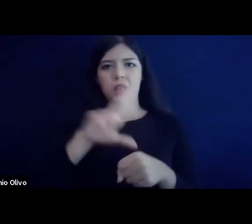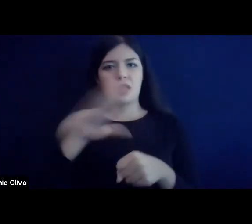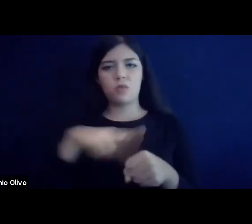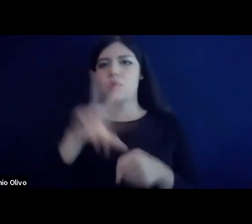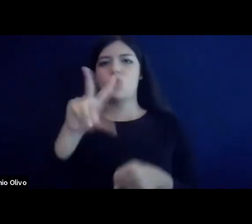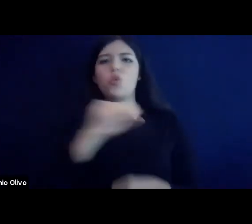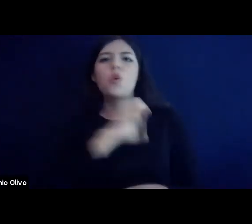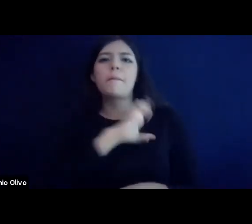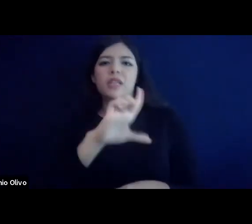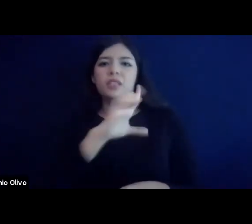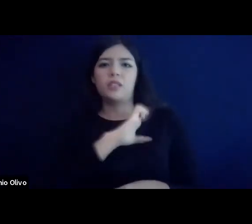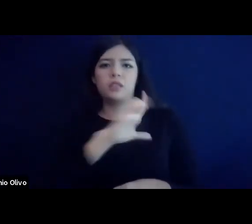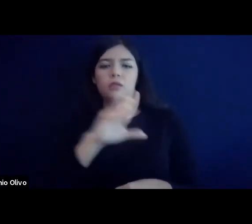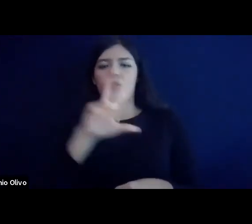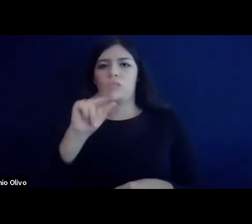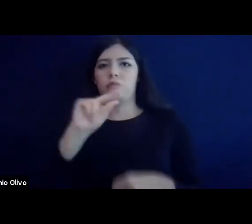irme a la escuela común.